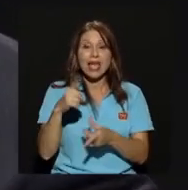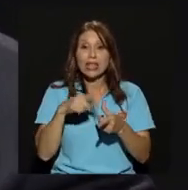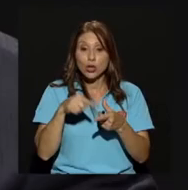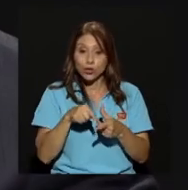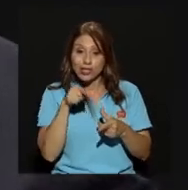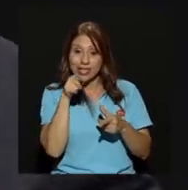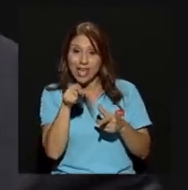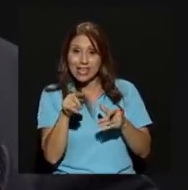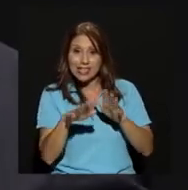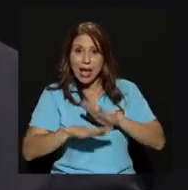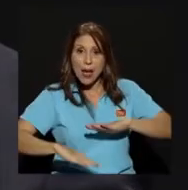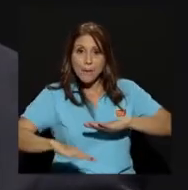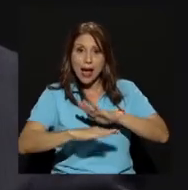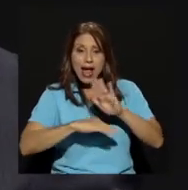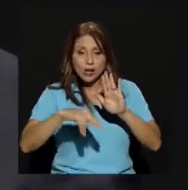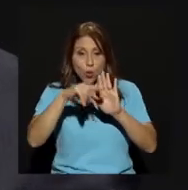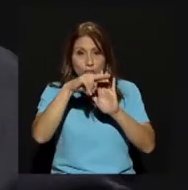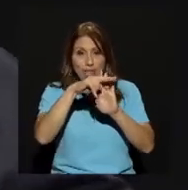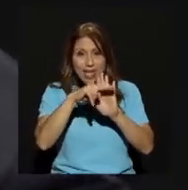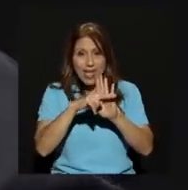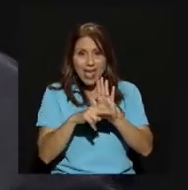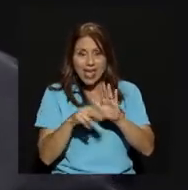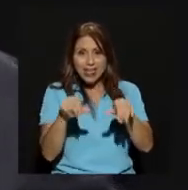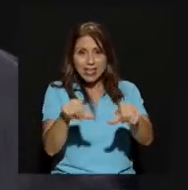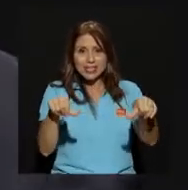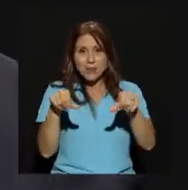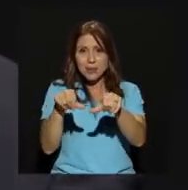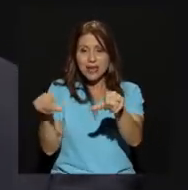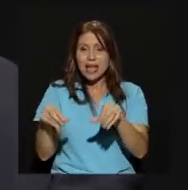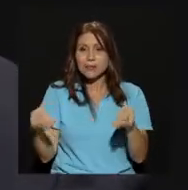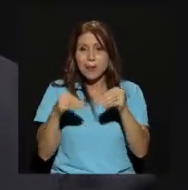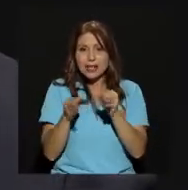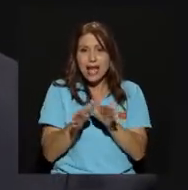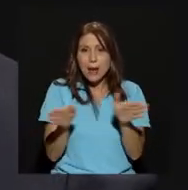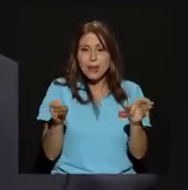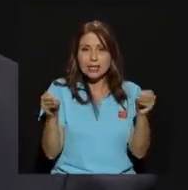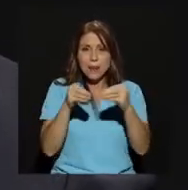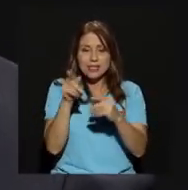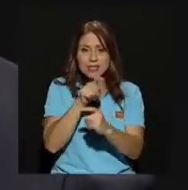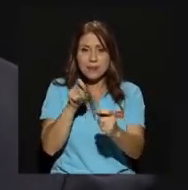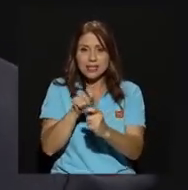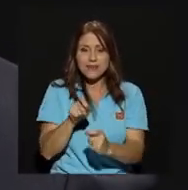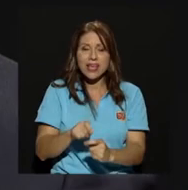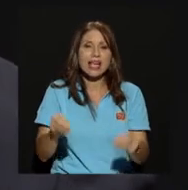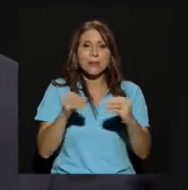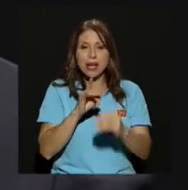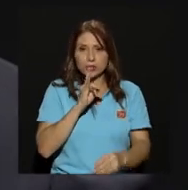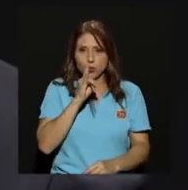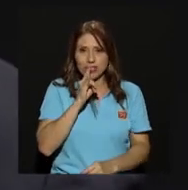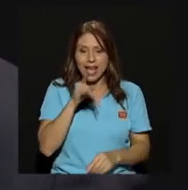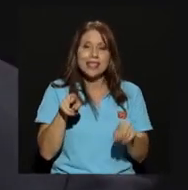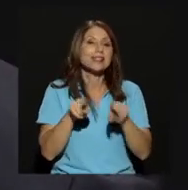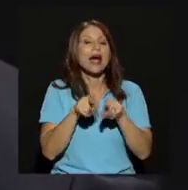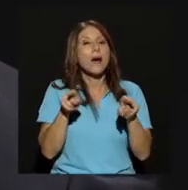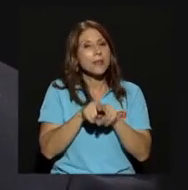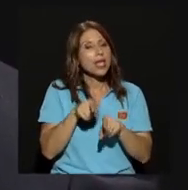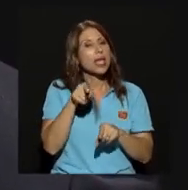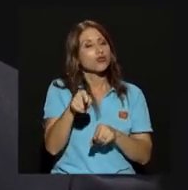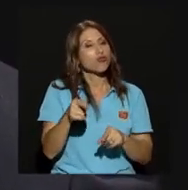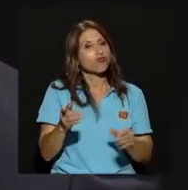disciplinas mucho más amplio mucho más específicas y mucho más sofisticadas también va en beneficio